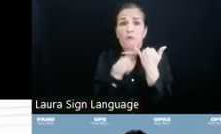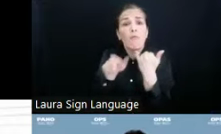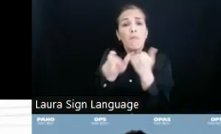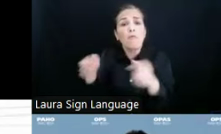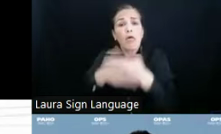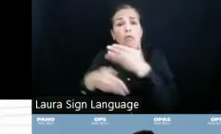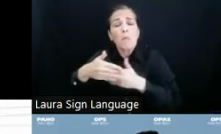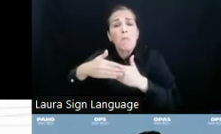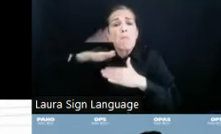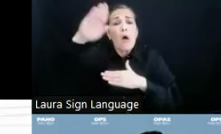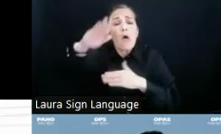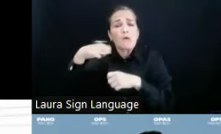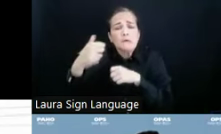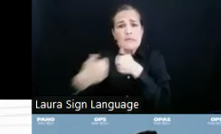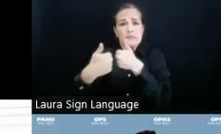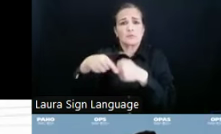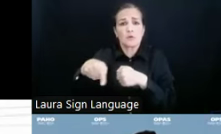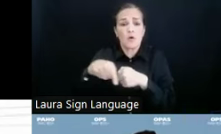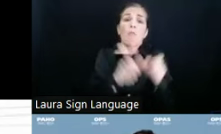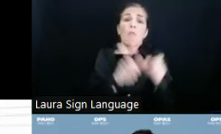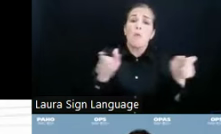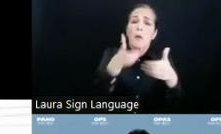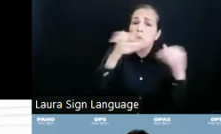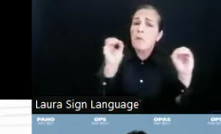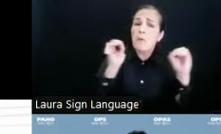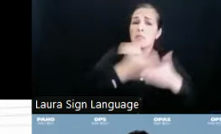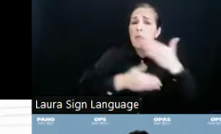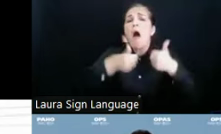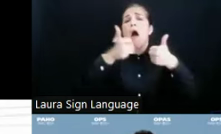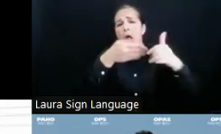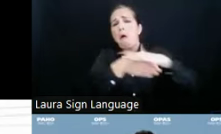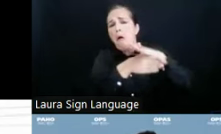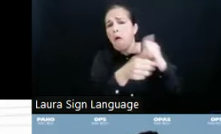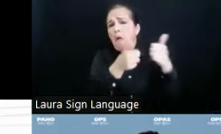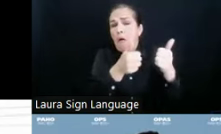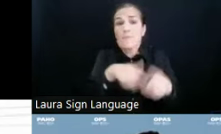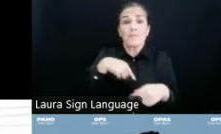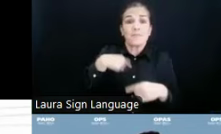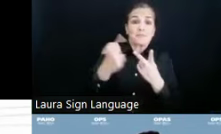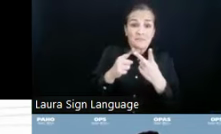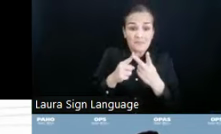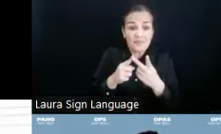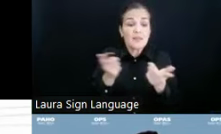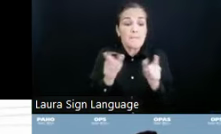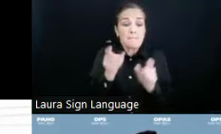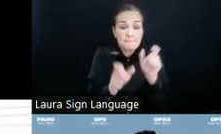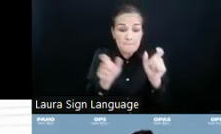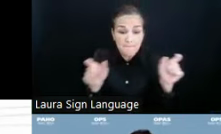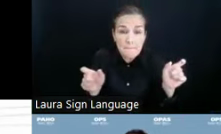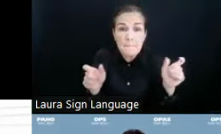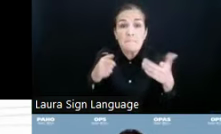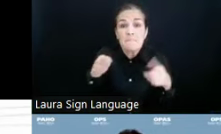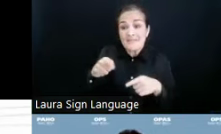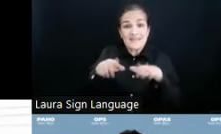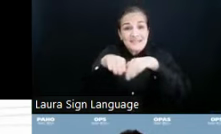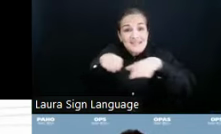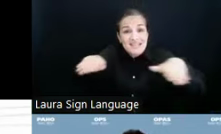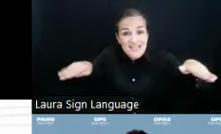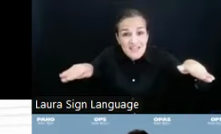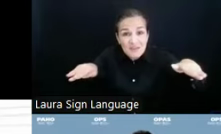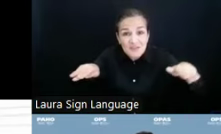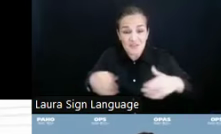cuando same hablamos thing de goes inmunización de for vacunas. Hay un vacío de un basic 14% immunization. There's a para gap la of inmunización básica 14% en niños de entre for 24 a immunization